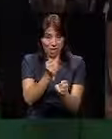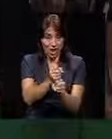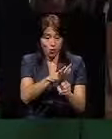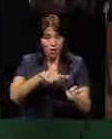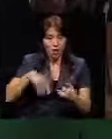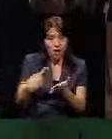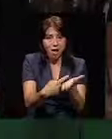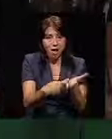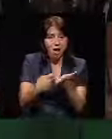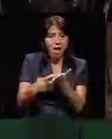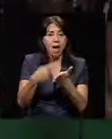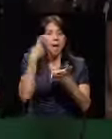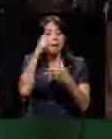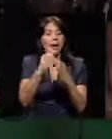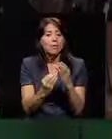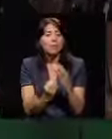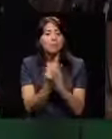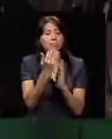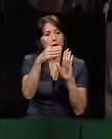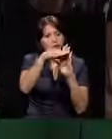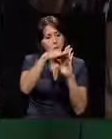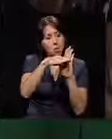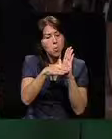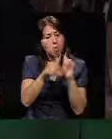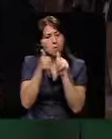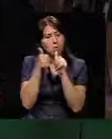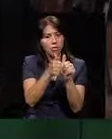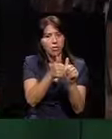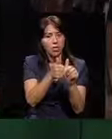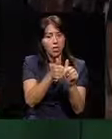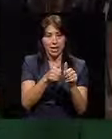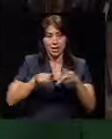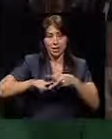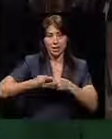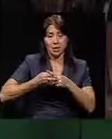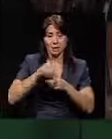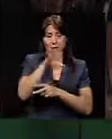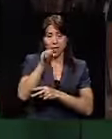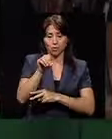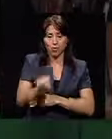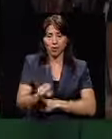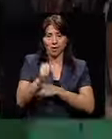para crear la constitución y lineamientos con los que empezamos en el 2005, en Sudáfrica.